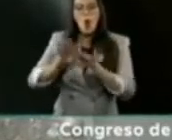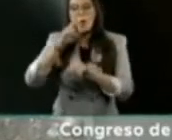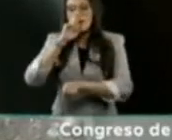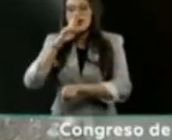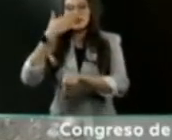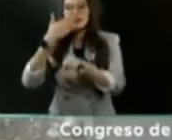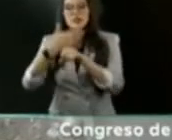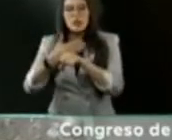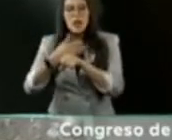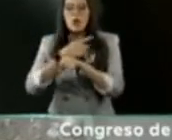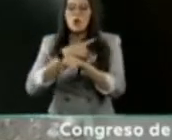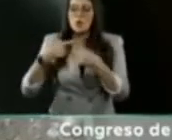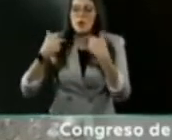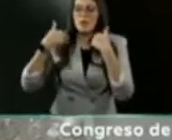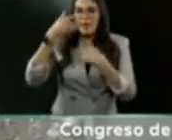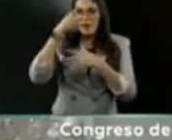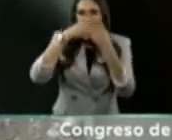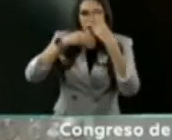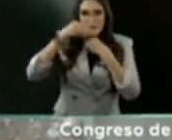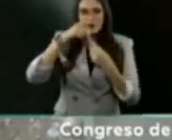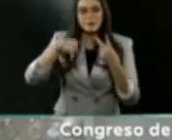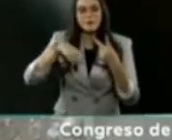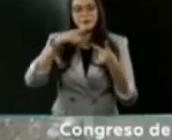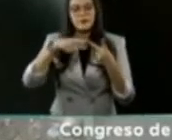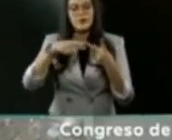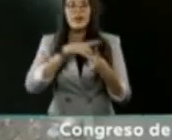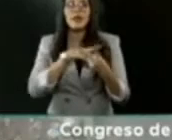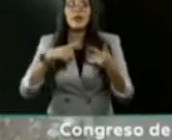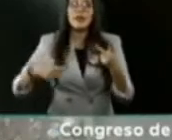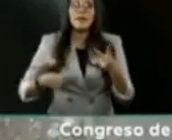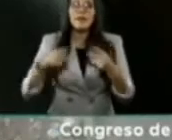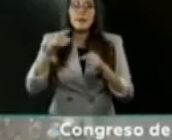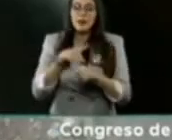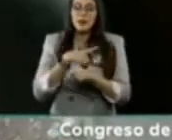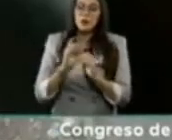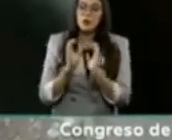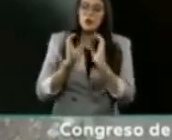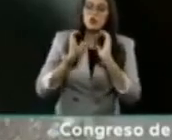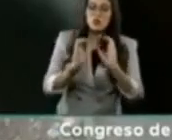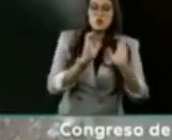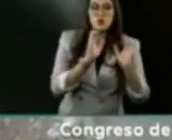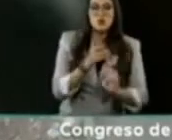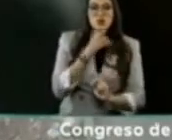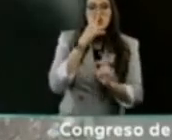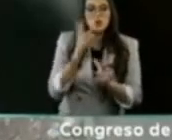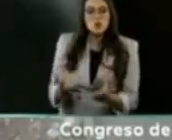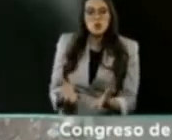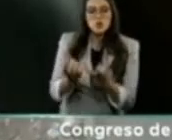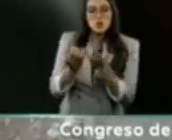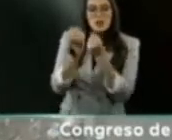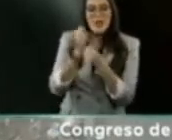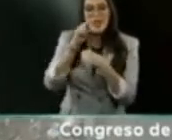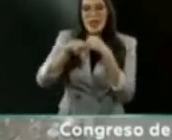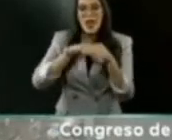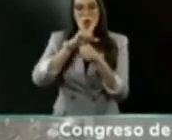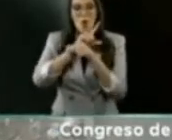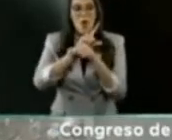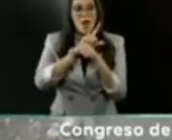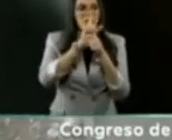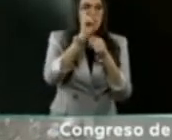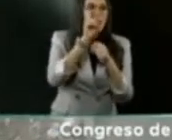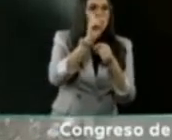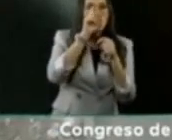controlado, lo tiene, imagínate, eso lo sabe García Luna, por eso esas cartas desesperadas. A mí me parece que, mira, hay que